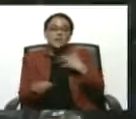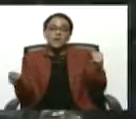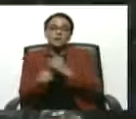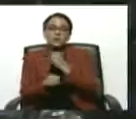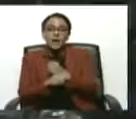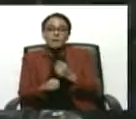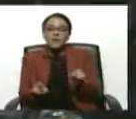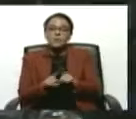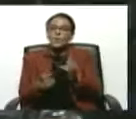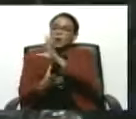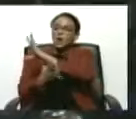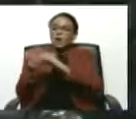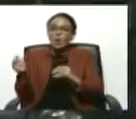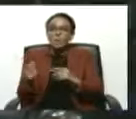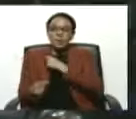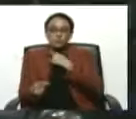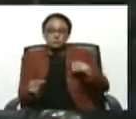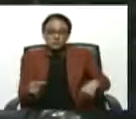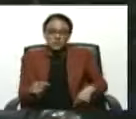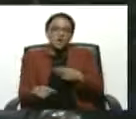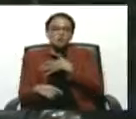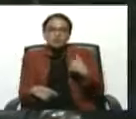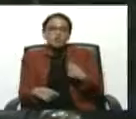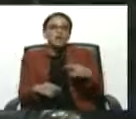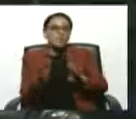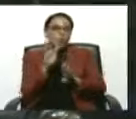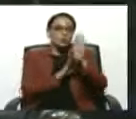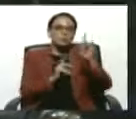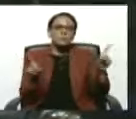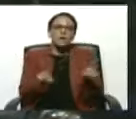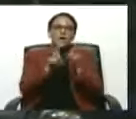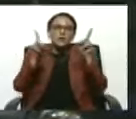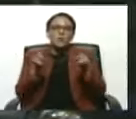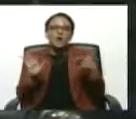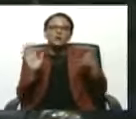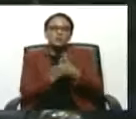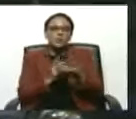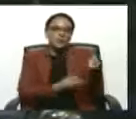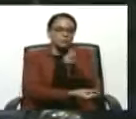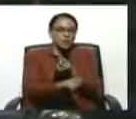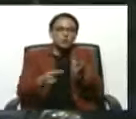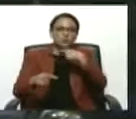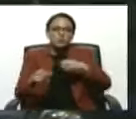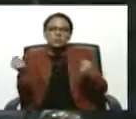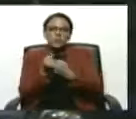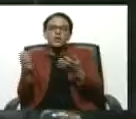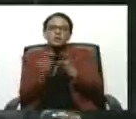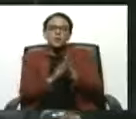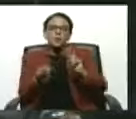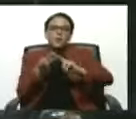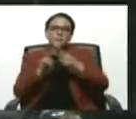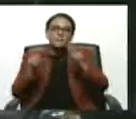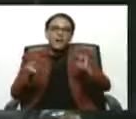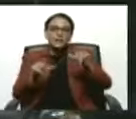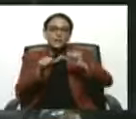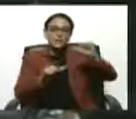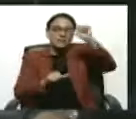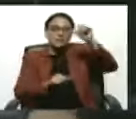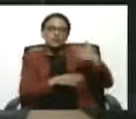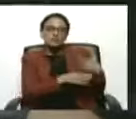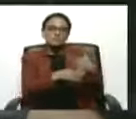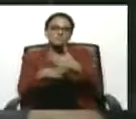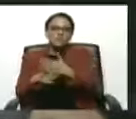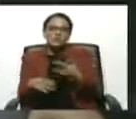ese país potencia, una potencia que está llamada a seguir impulsando la paz y el desarrollo compartido, también impulsar